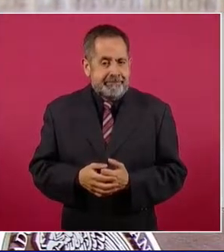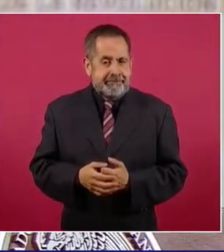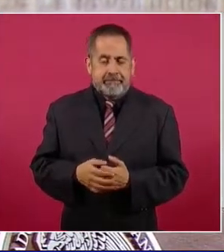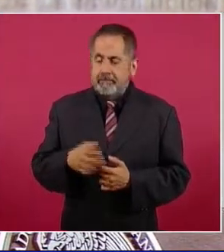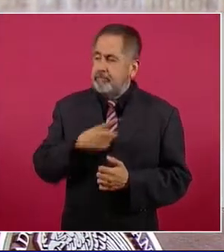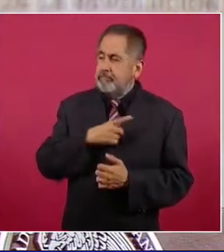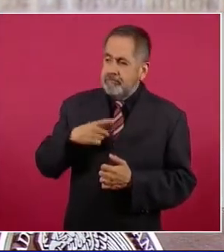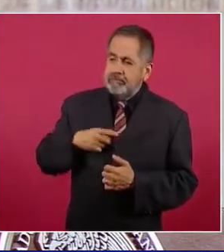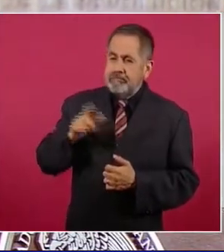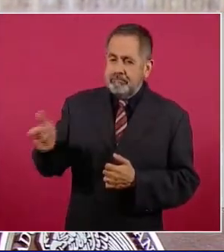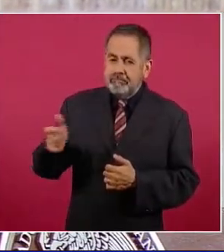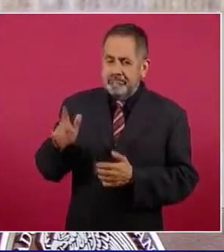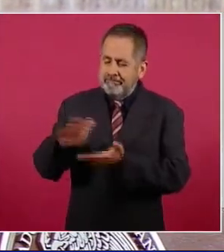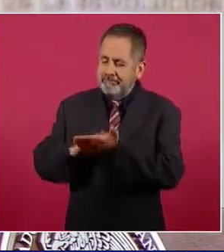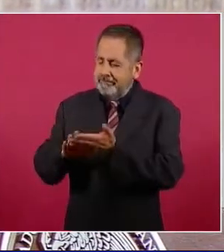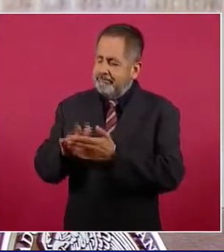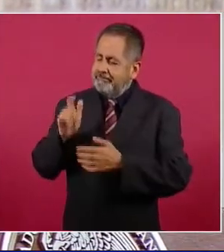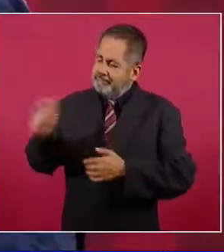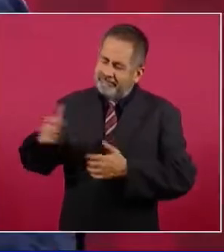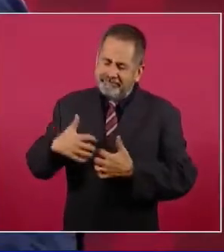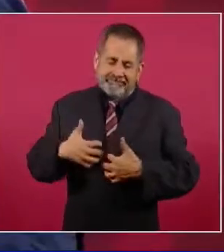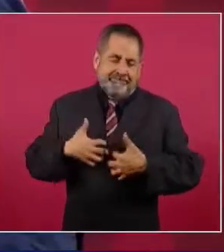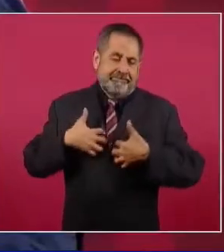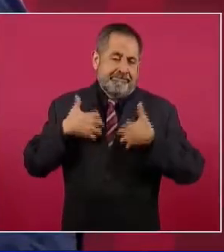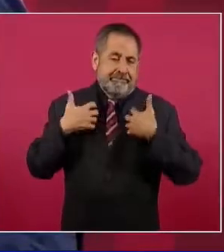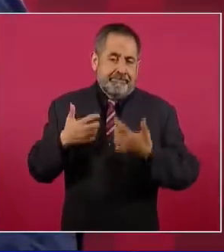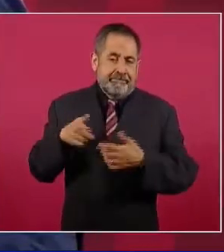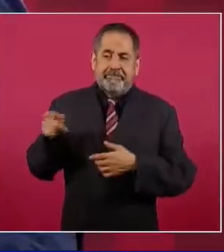debía yo y que pagué.